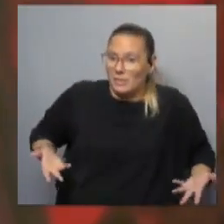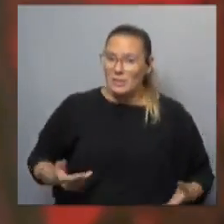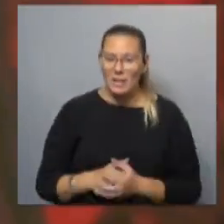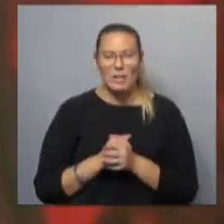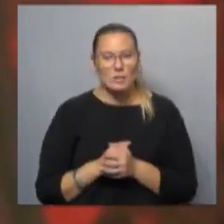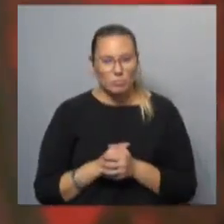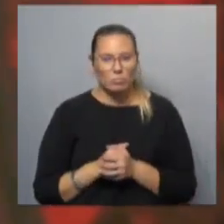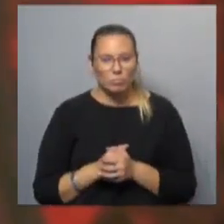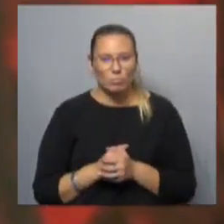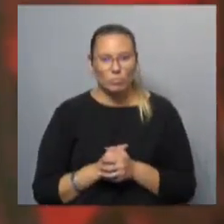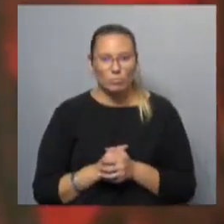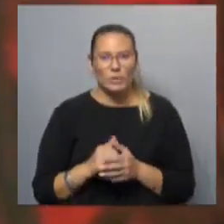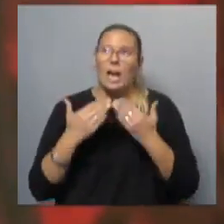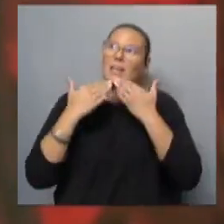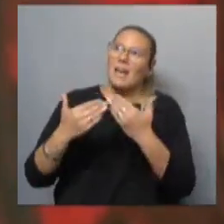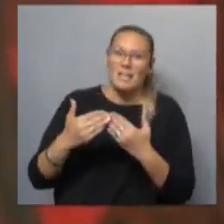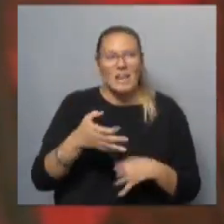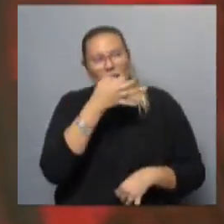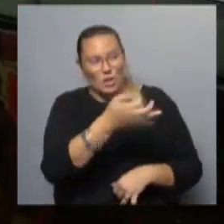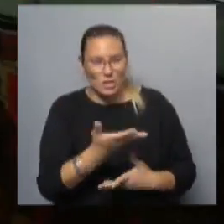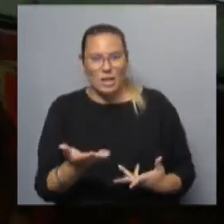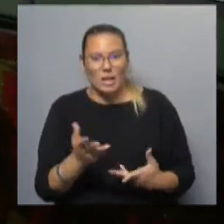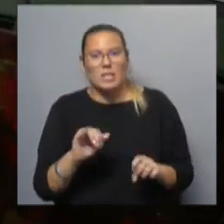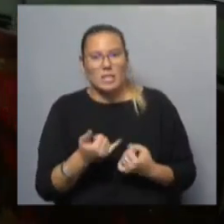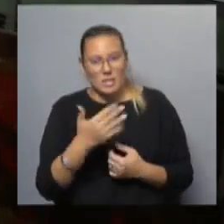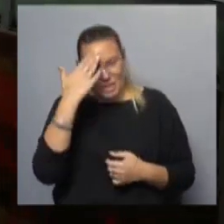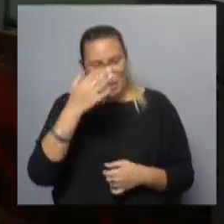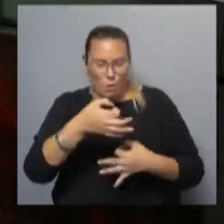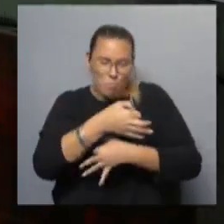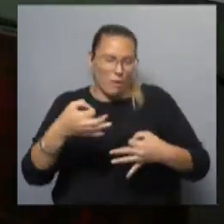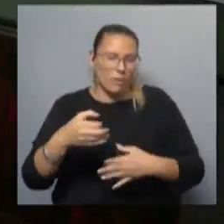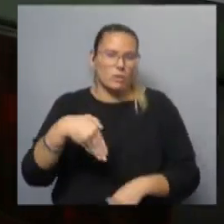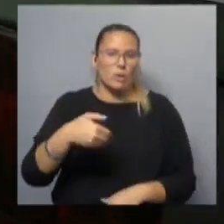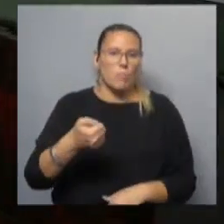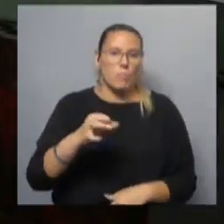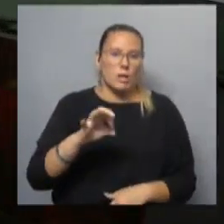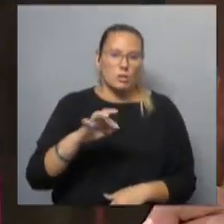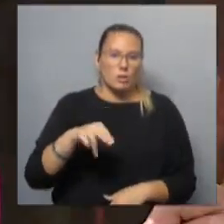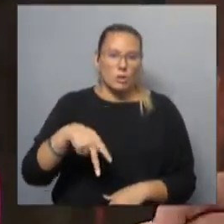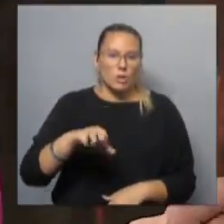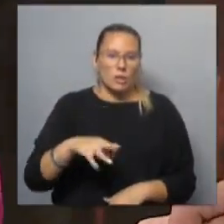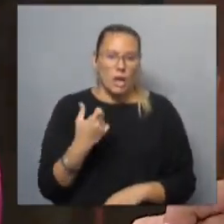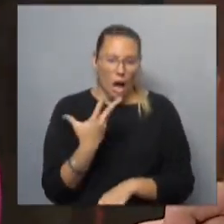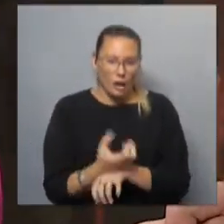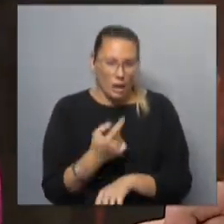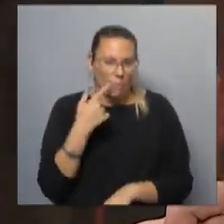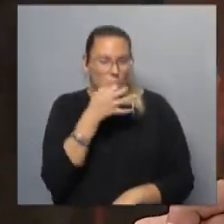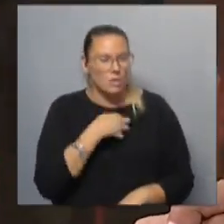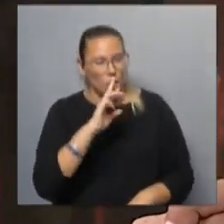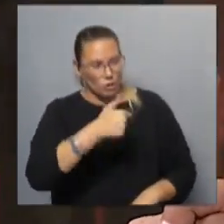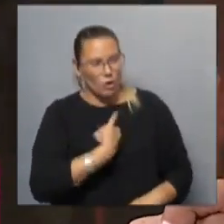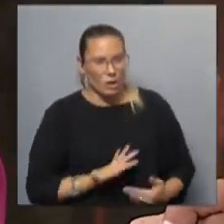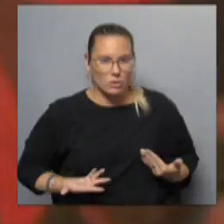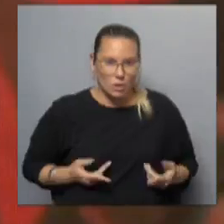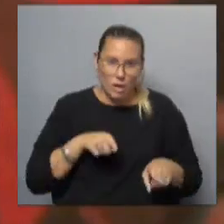Una vez que me toca. Agradezco que lo digas. Ya podés ser experto en masonería. Increíble masonería. Y que queda grabado, que me digo, no es que tengo razón a un